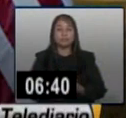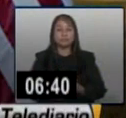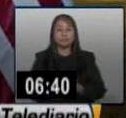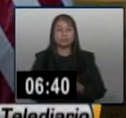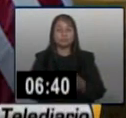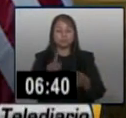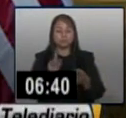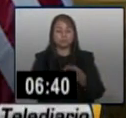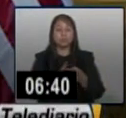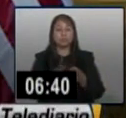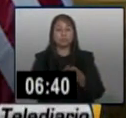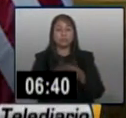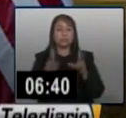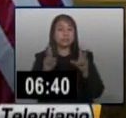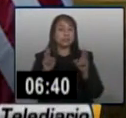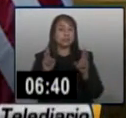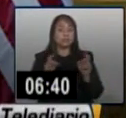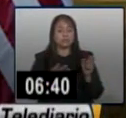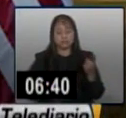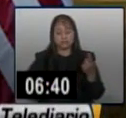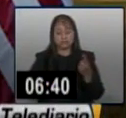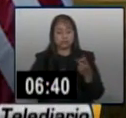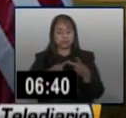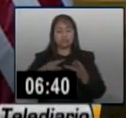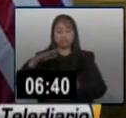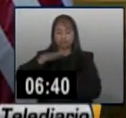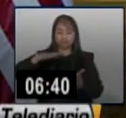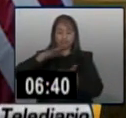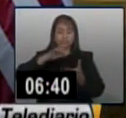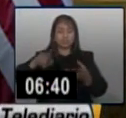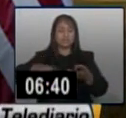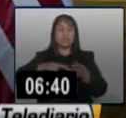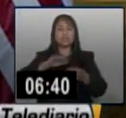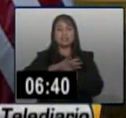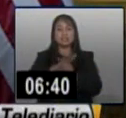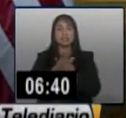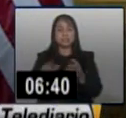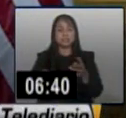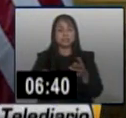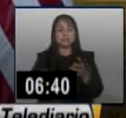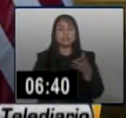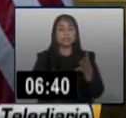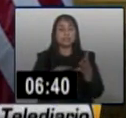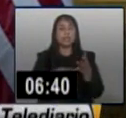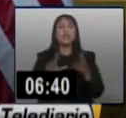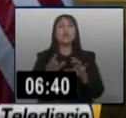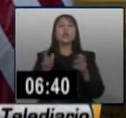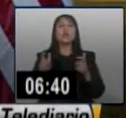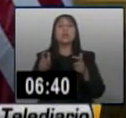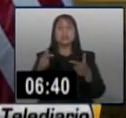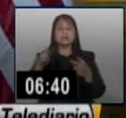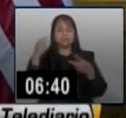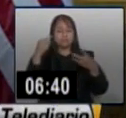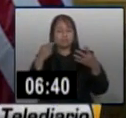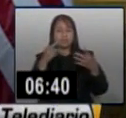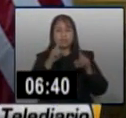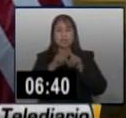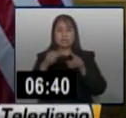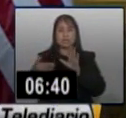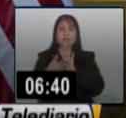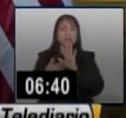es la cuestión de hambre, huracanes, pandemia y cómo esos factores agudos